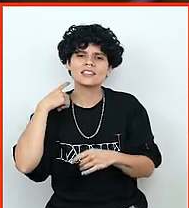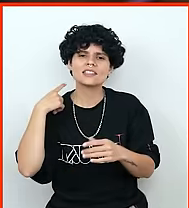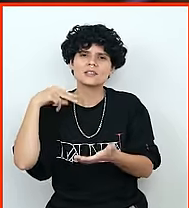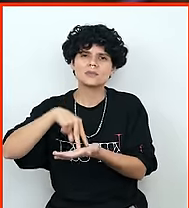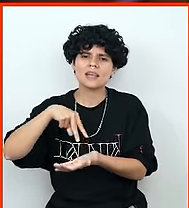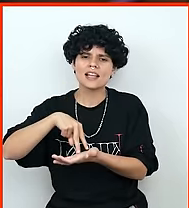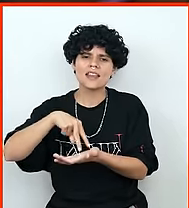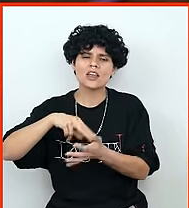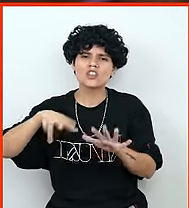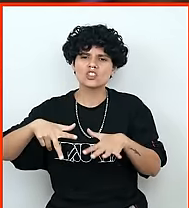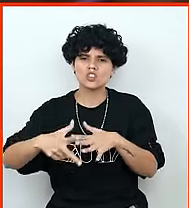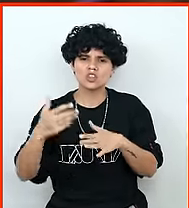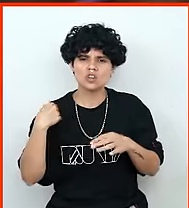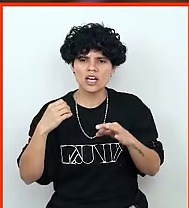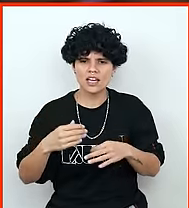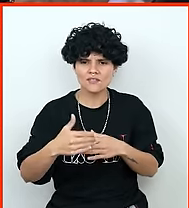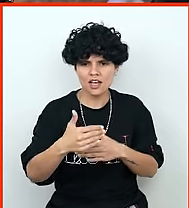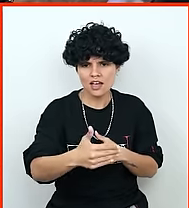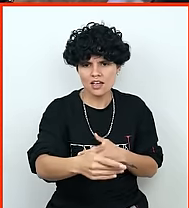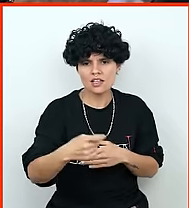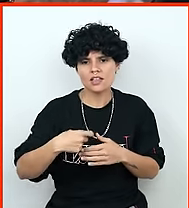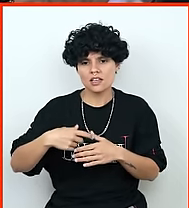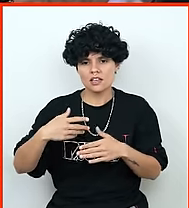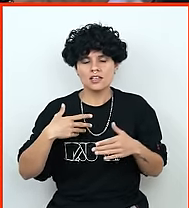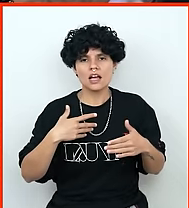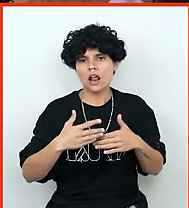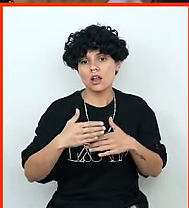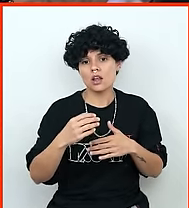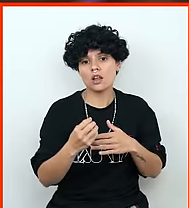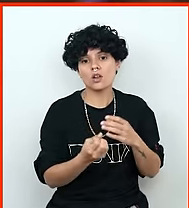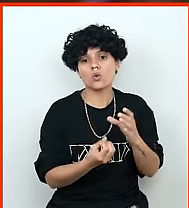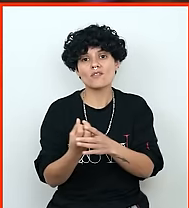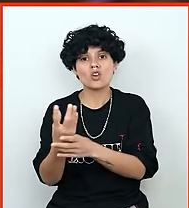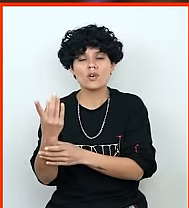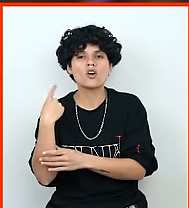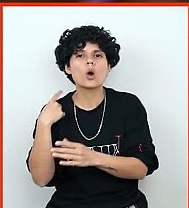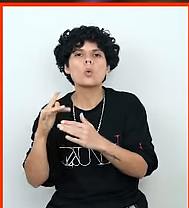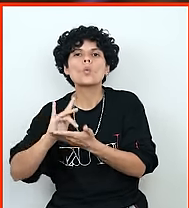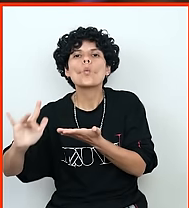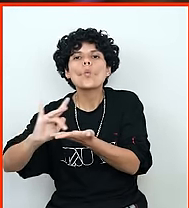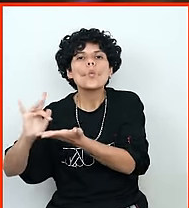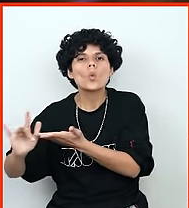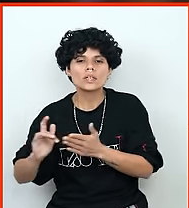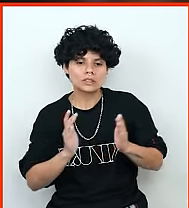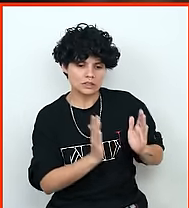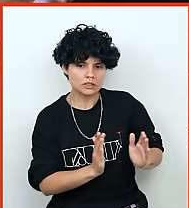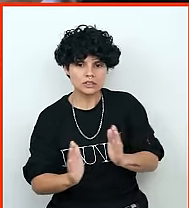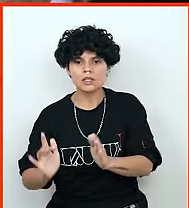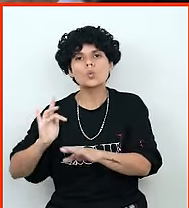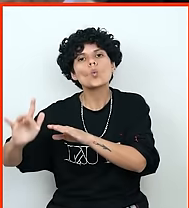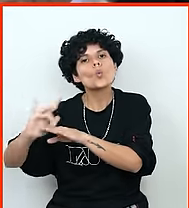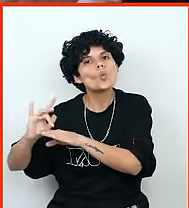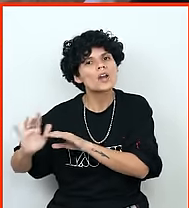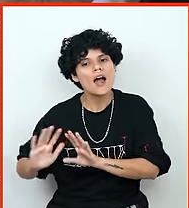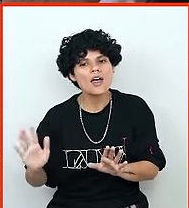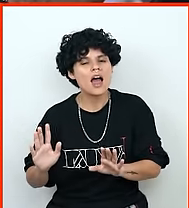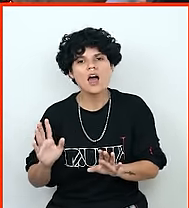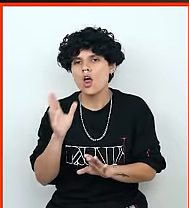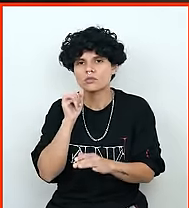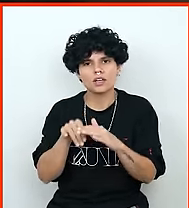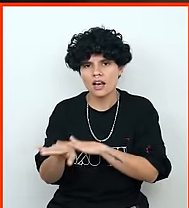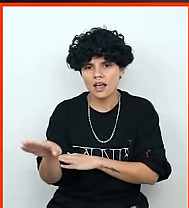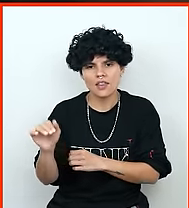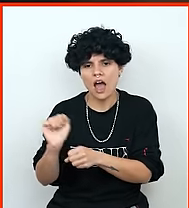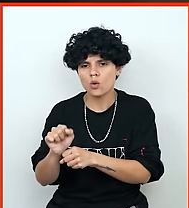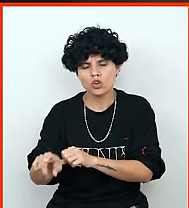18, en ese tiempo se habían entregado como hasta cierta parte, como 4 pasajes habitados, y todos los demás estaban deshabitados, no habían entregado las casas. Entonces eran puras casas deshabitadas y para